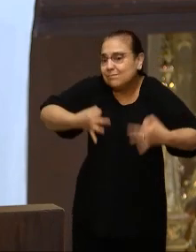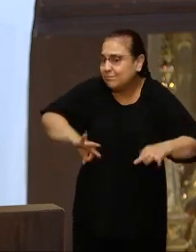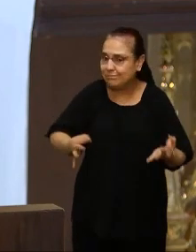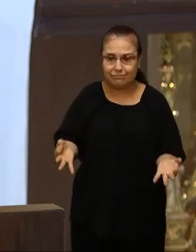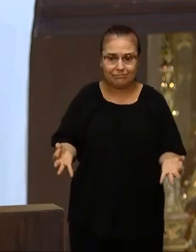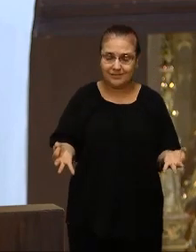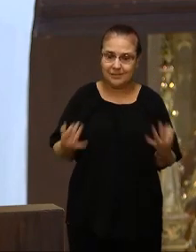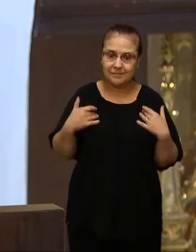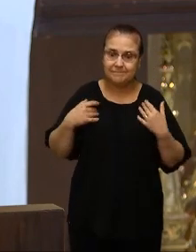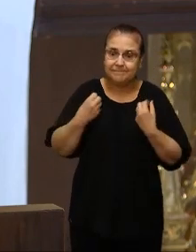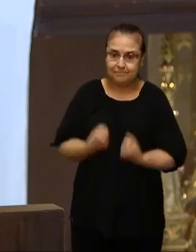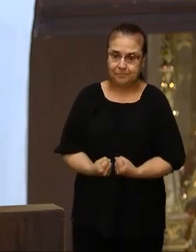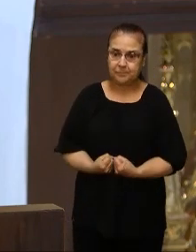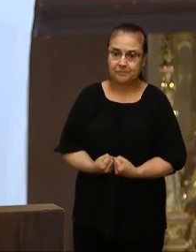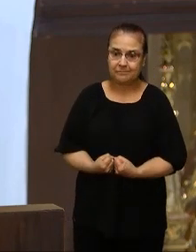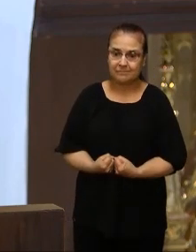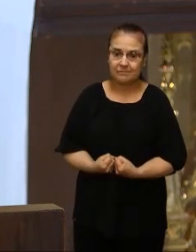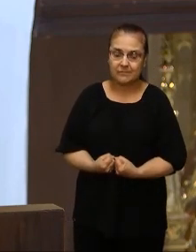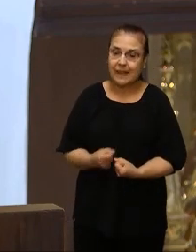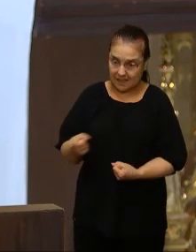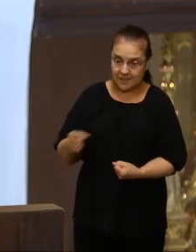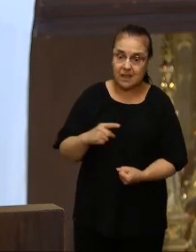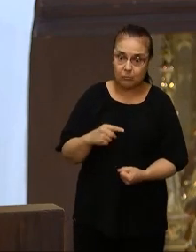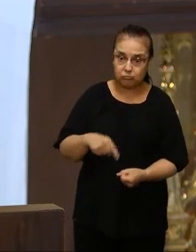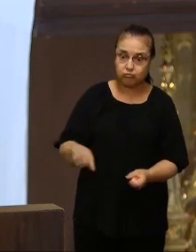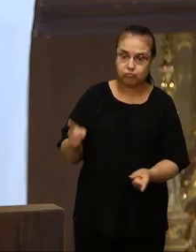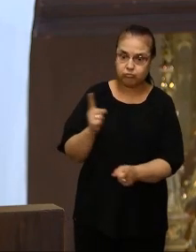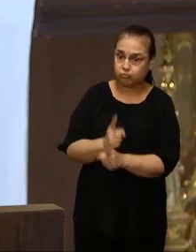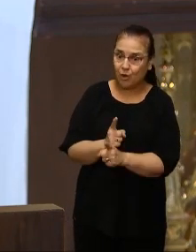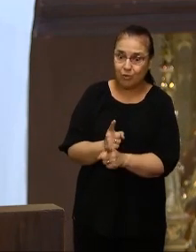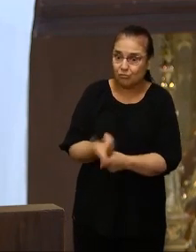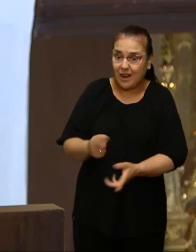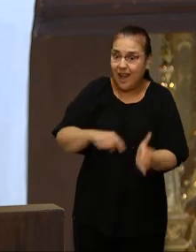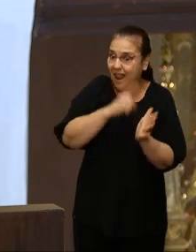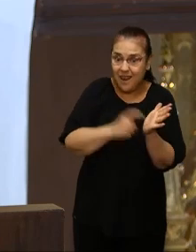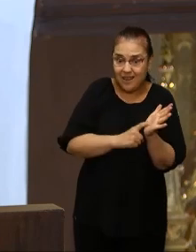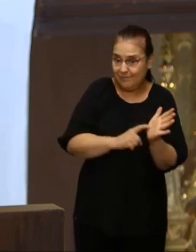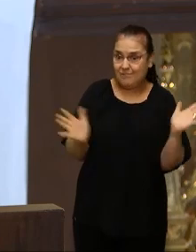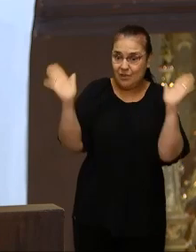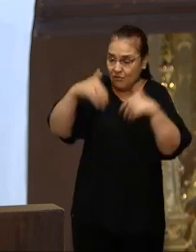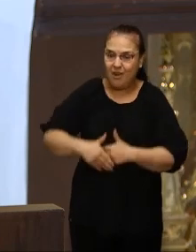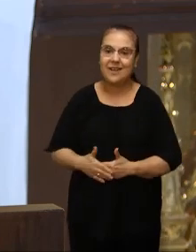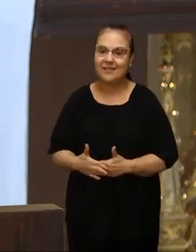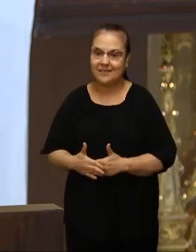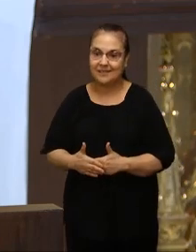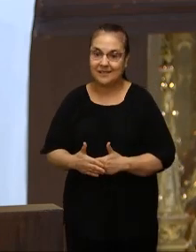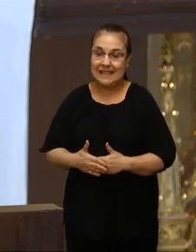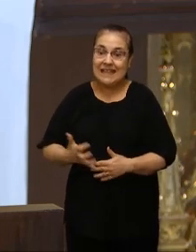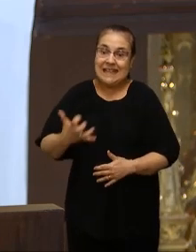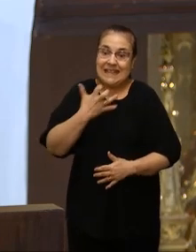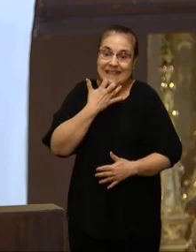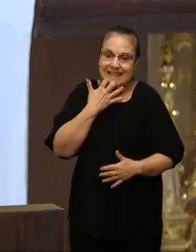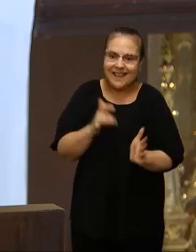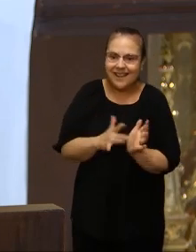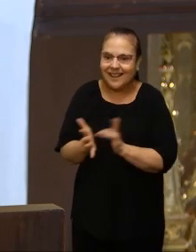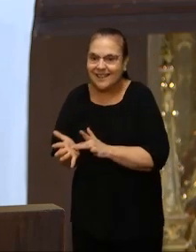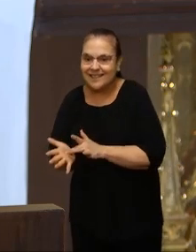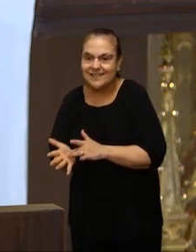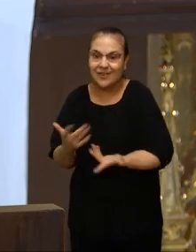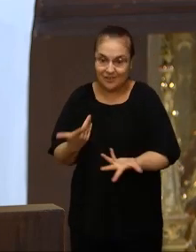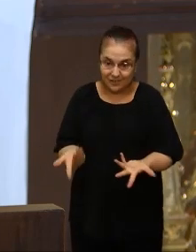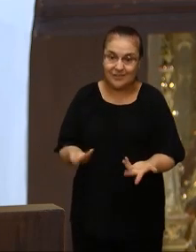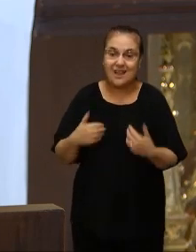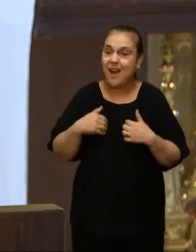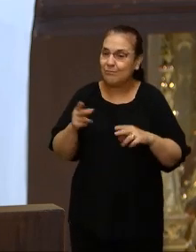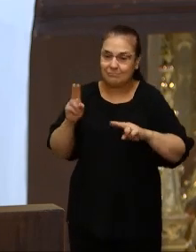dominio de sí. Contra estas cosas no hay ley. Y los que son de Cristo Jesús han